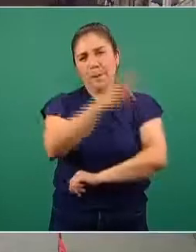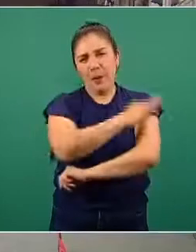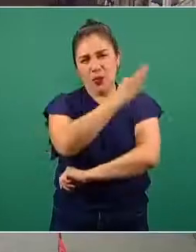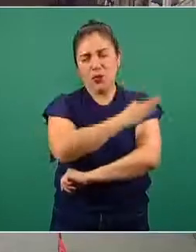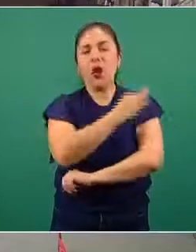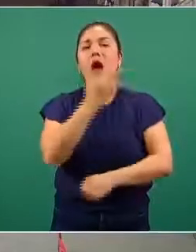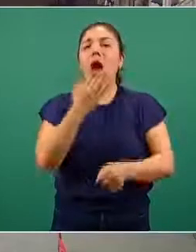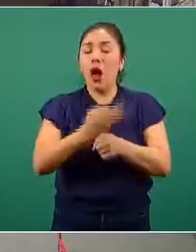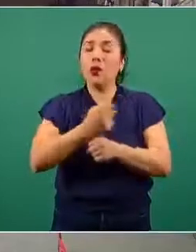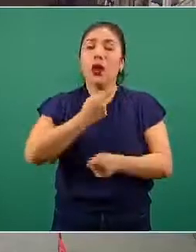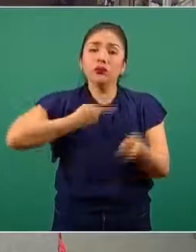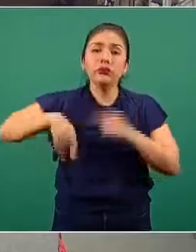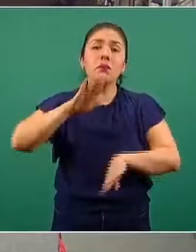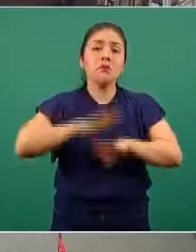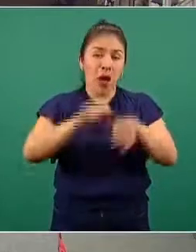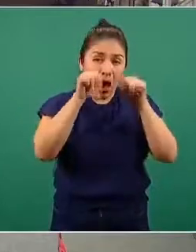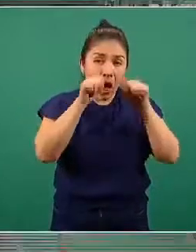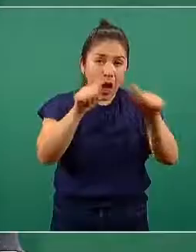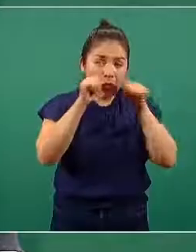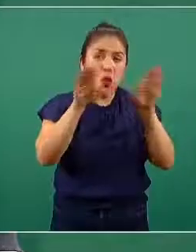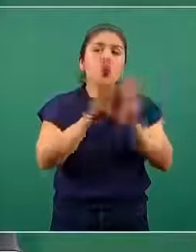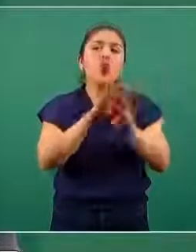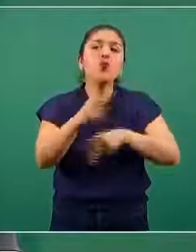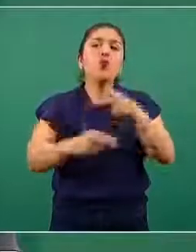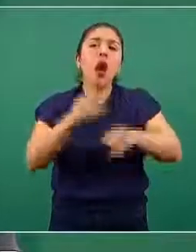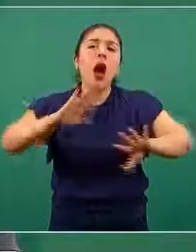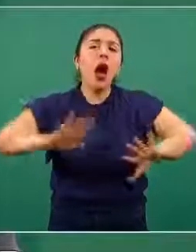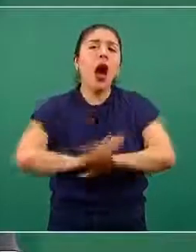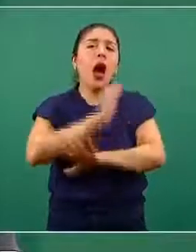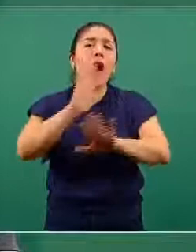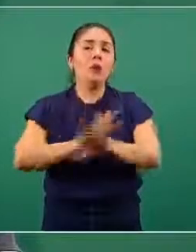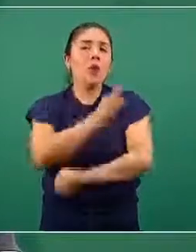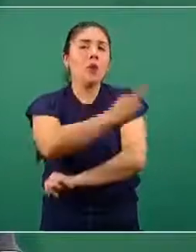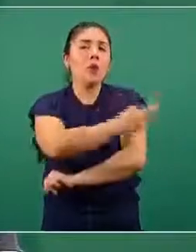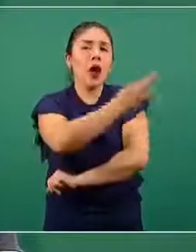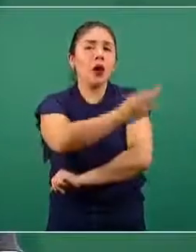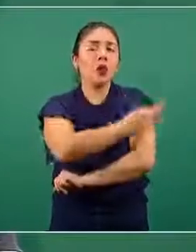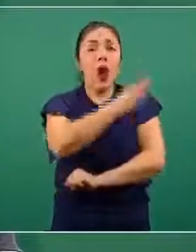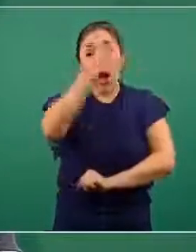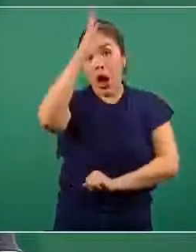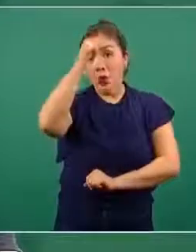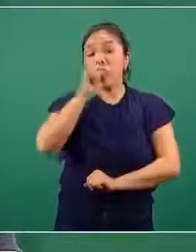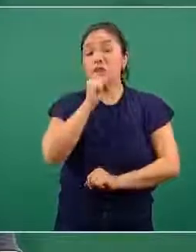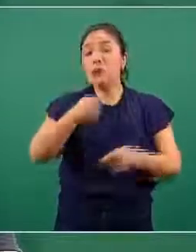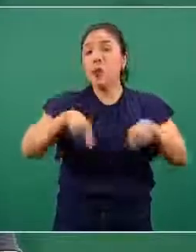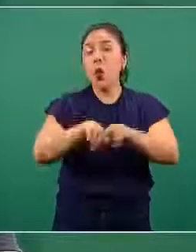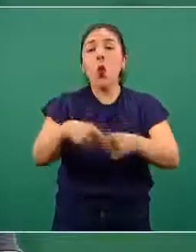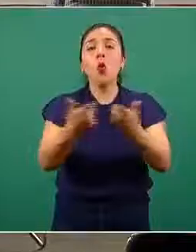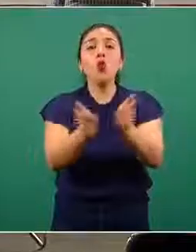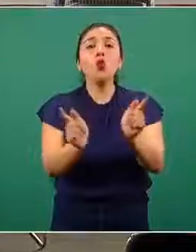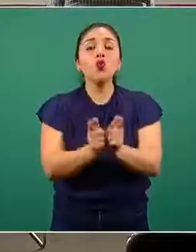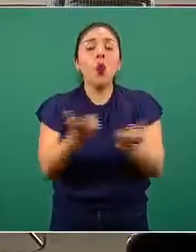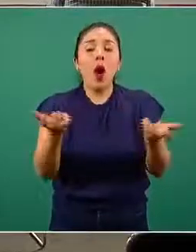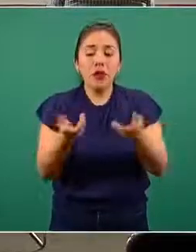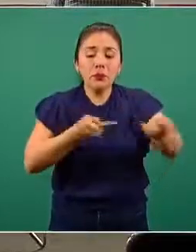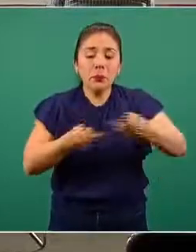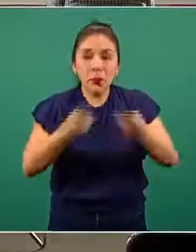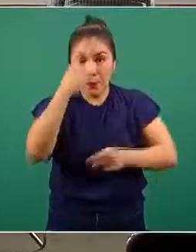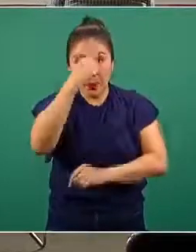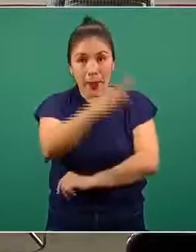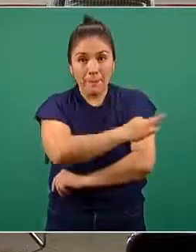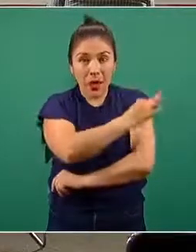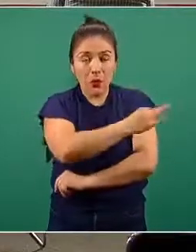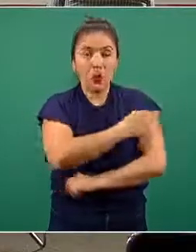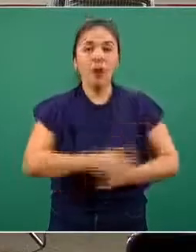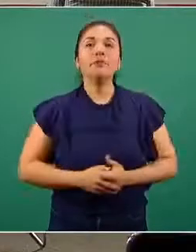muy atentos de la evolución de la aplicación de acuerdo al grupo como está diseñado en el plan de vacunas.